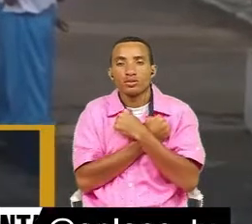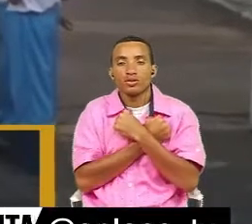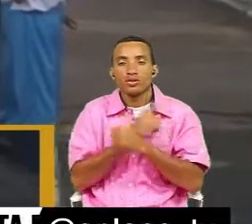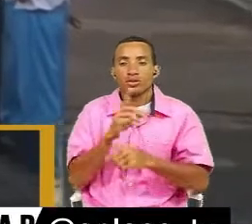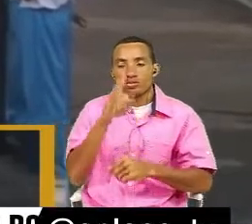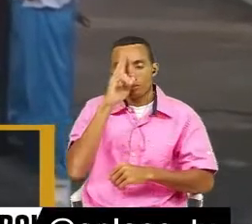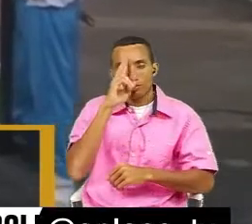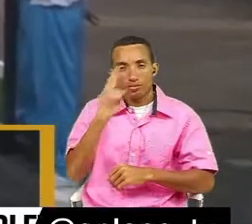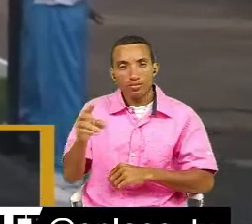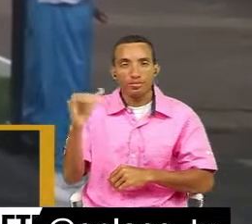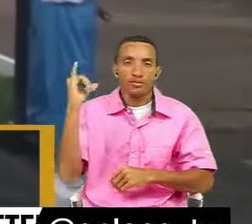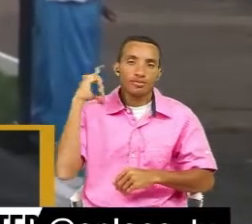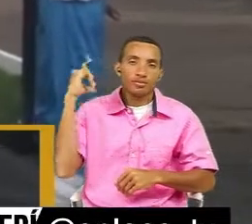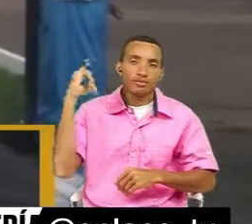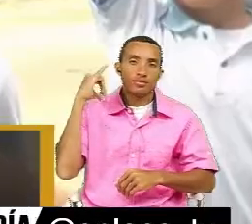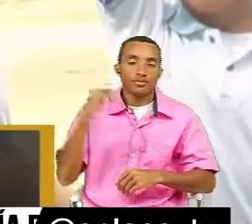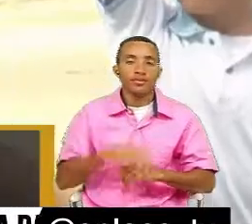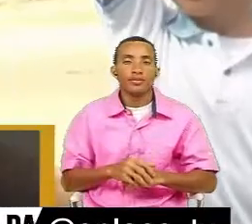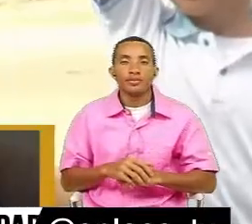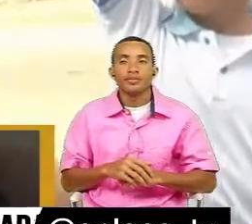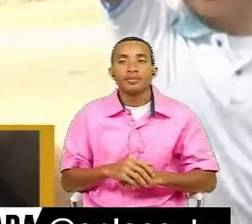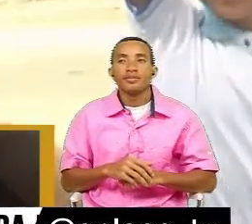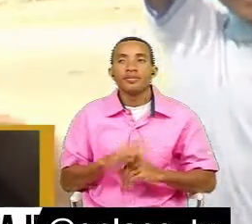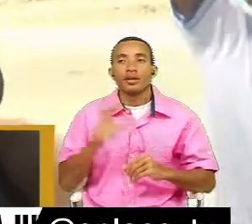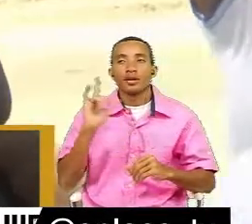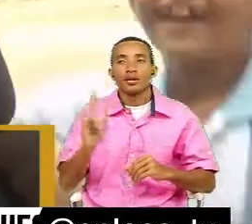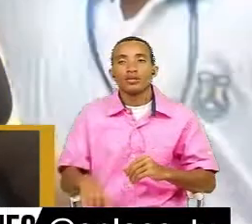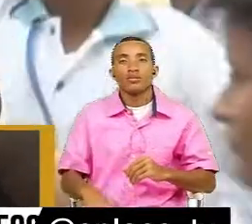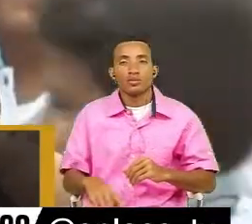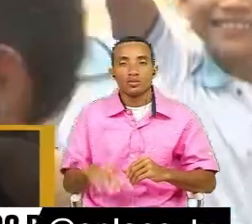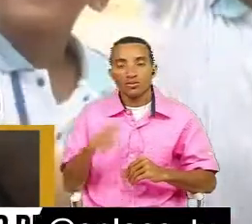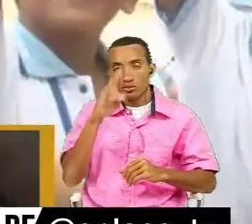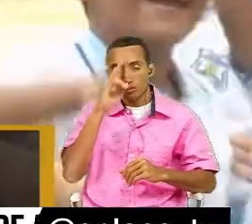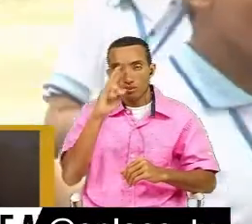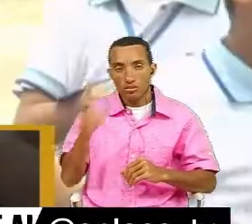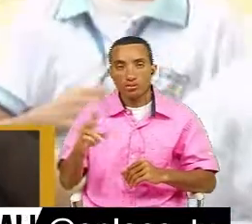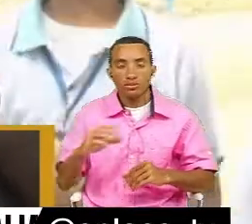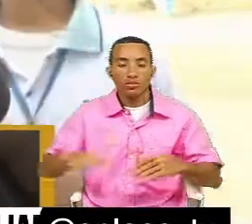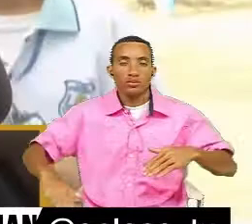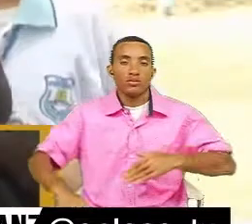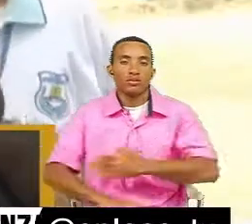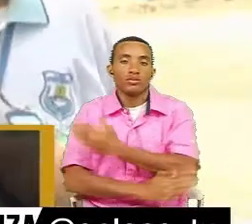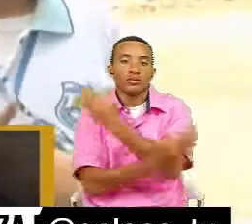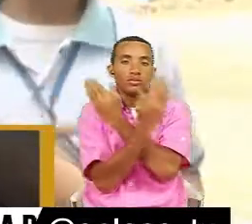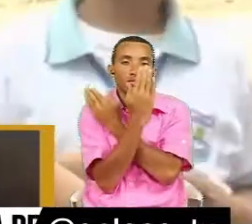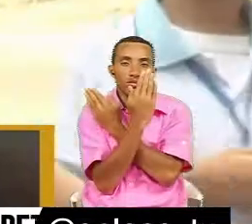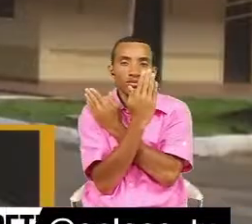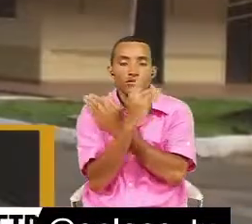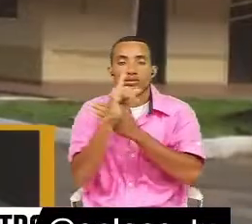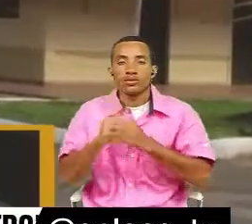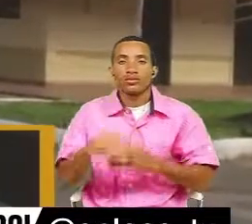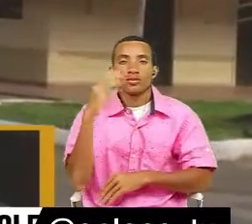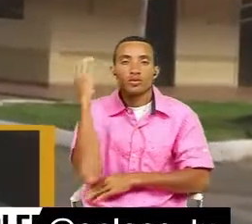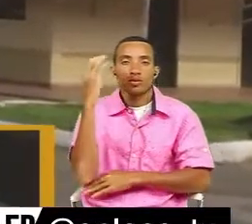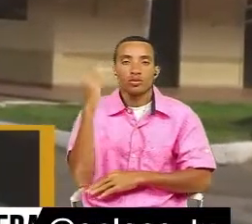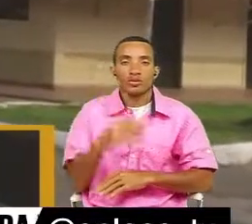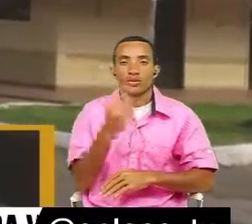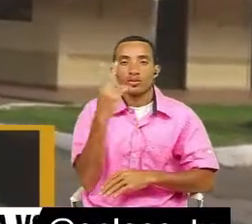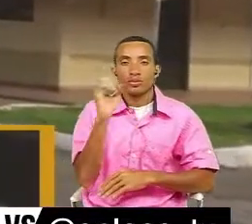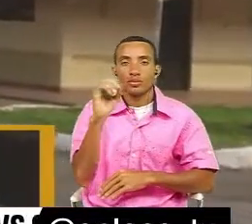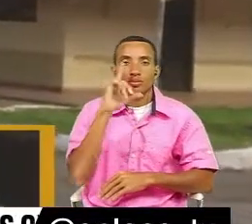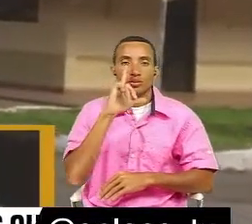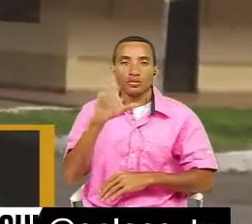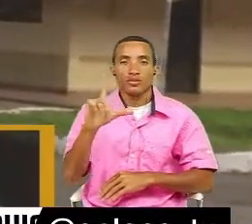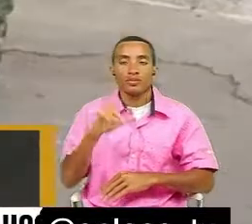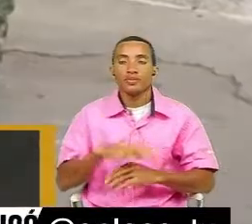soldados, dándole el realce que tiene nuestra República de Colombia con el 20 de julio. Con un recorrido por las